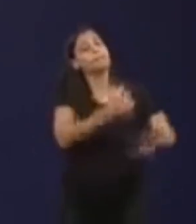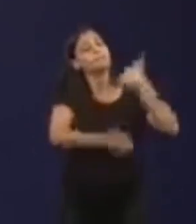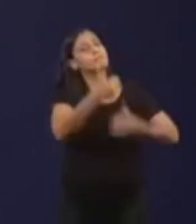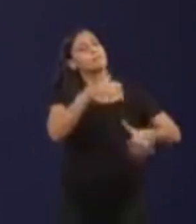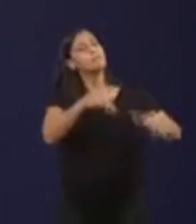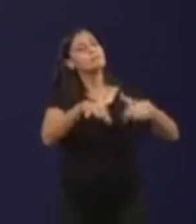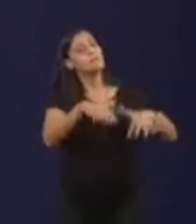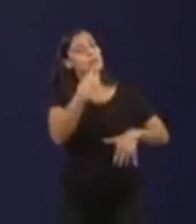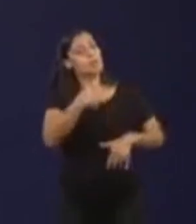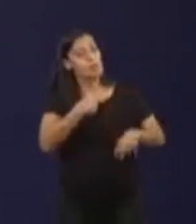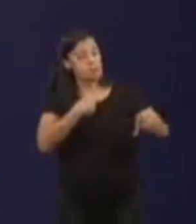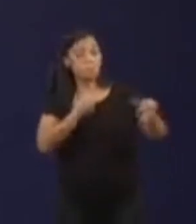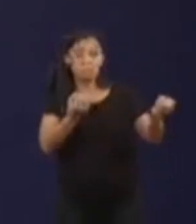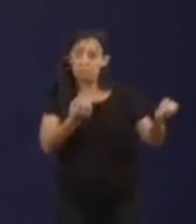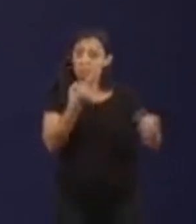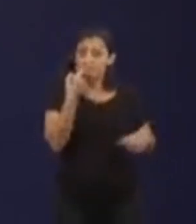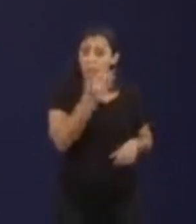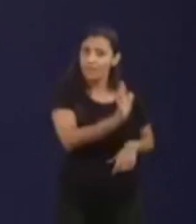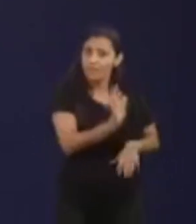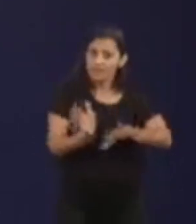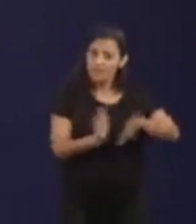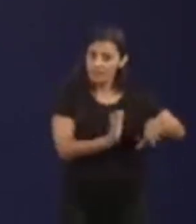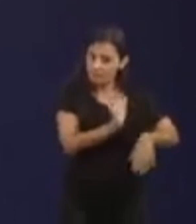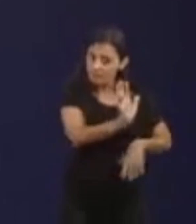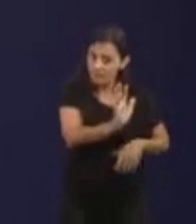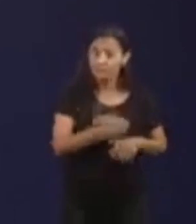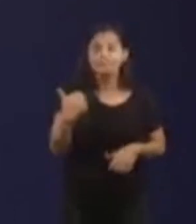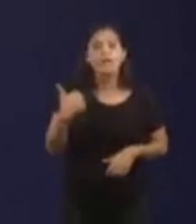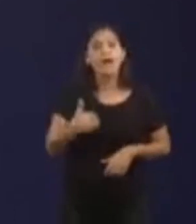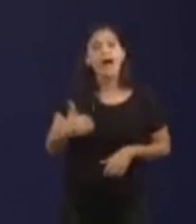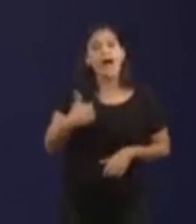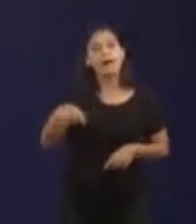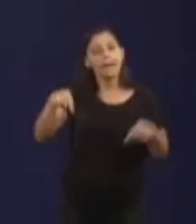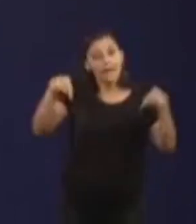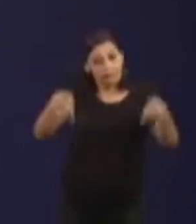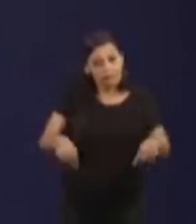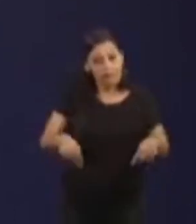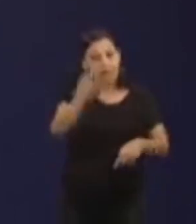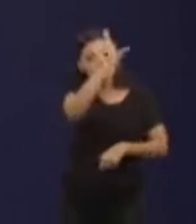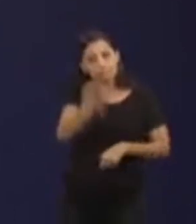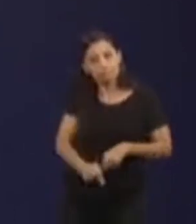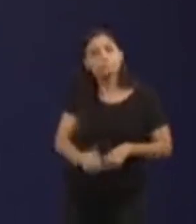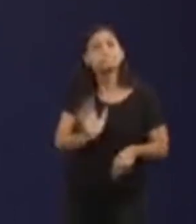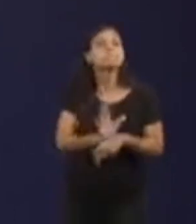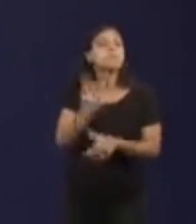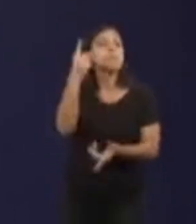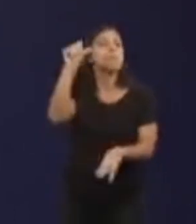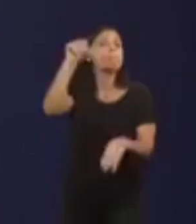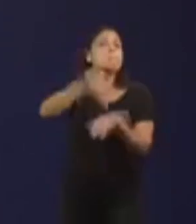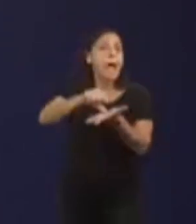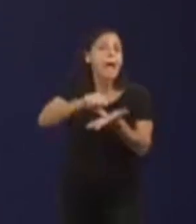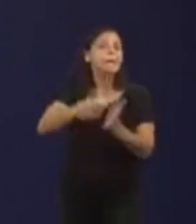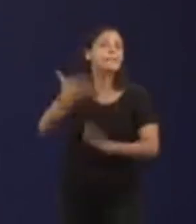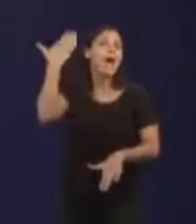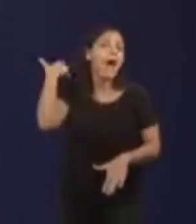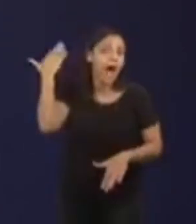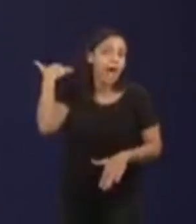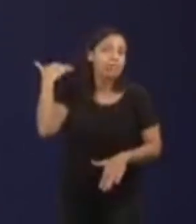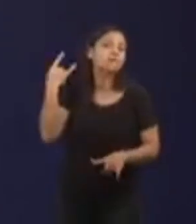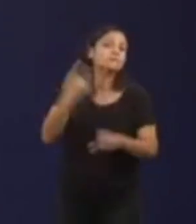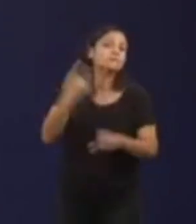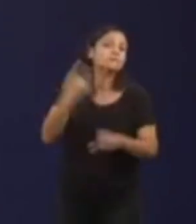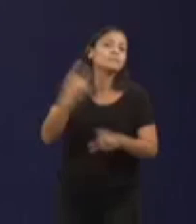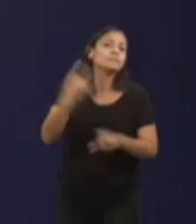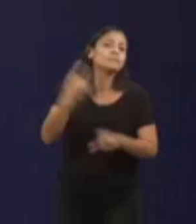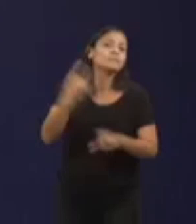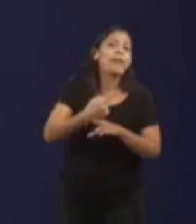con la pregunta e Argentina fue un país que se jacó de ser